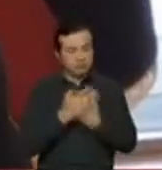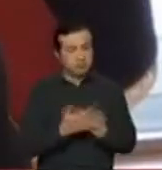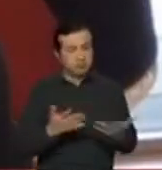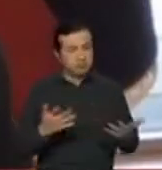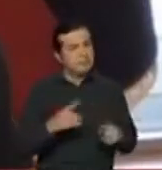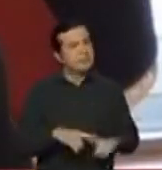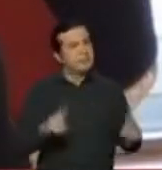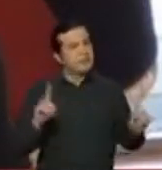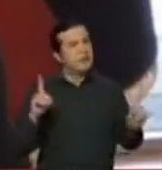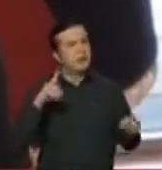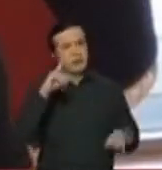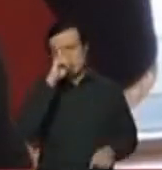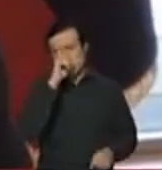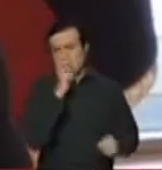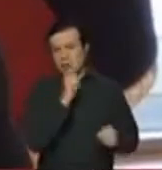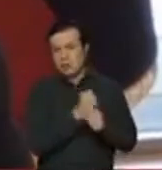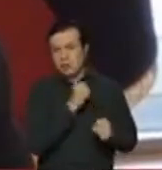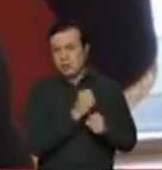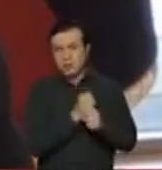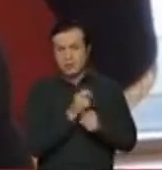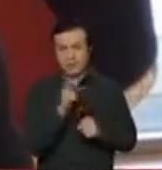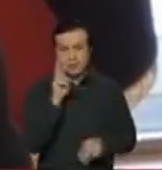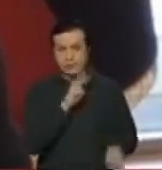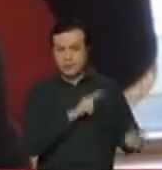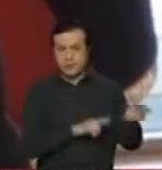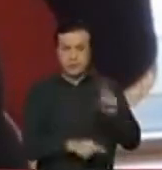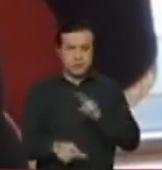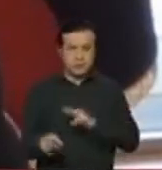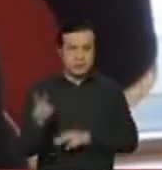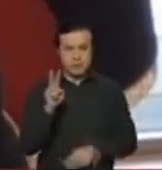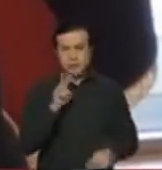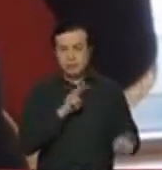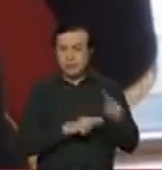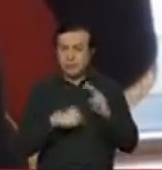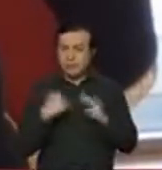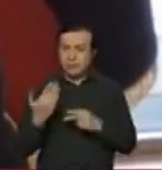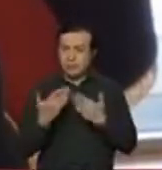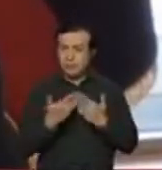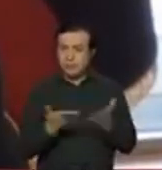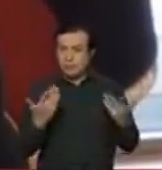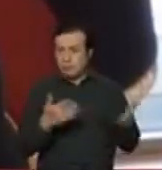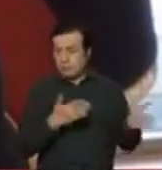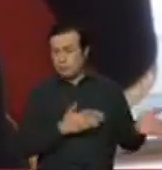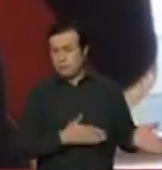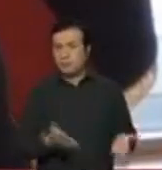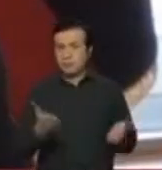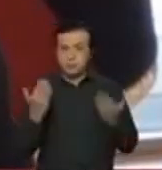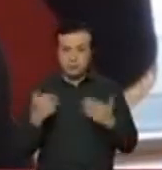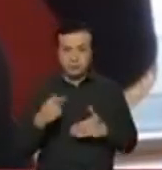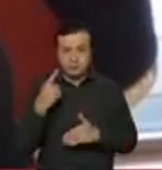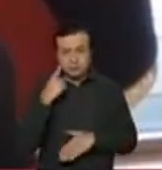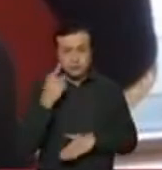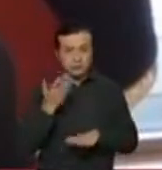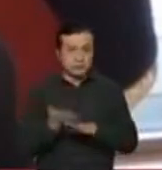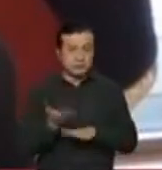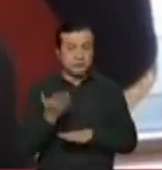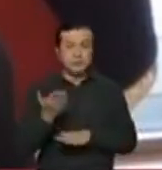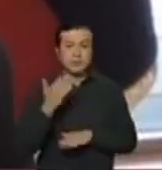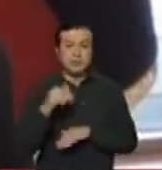pero estamos trabajando para lograr bajar esa tasa de morosidad, para lograr encontrar un sistema